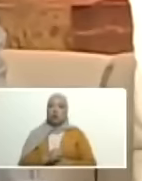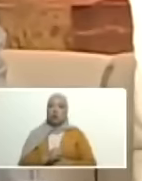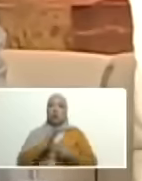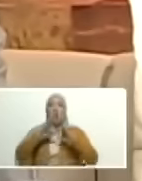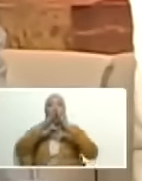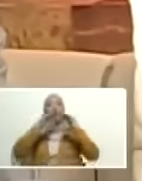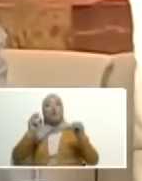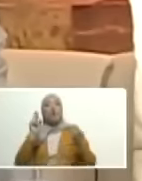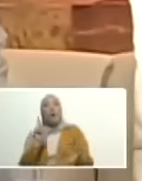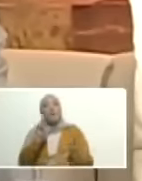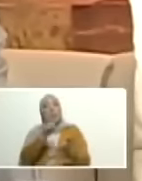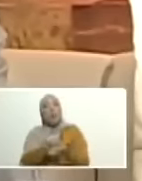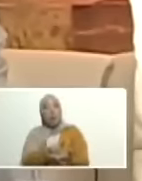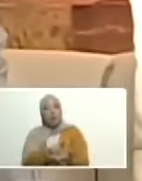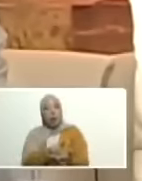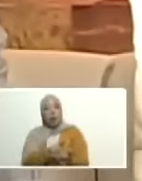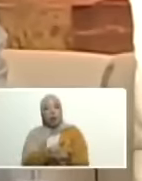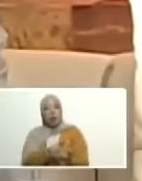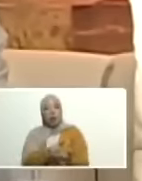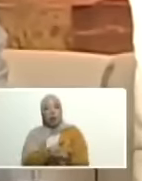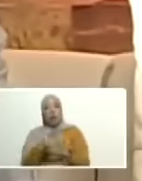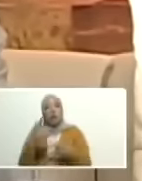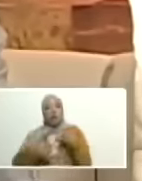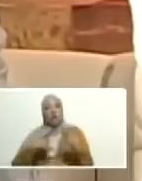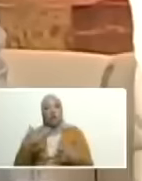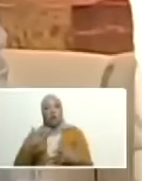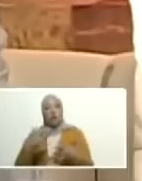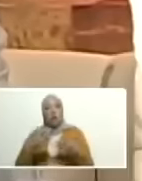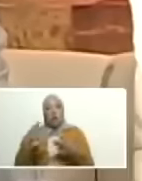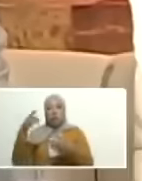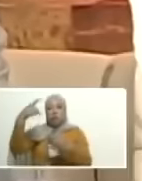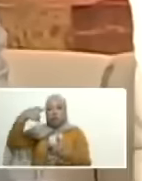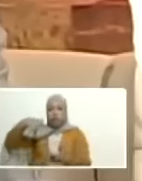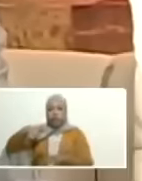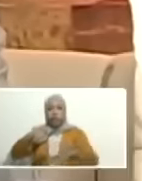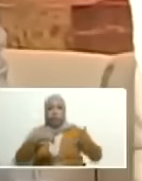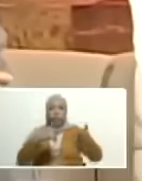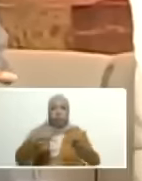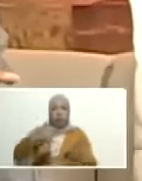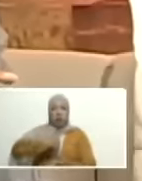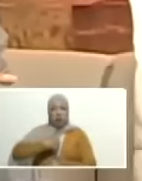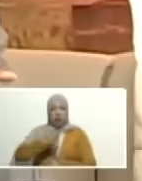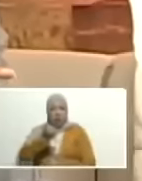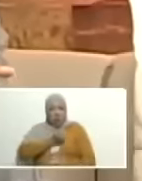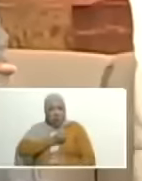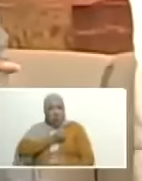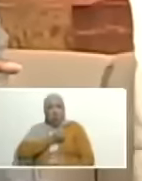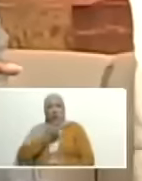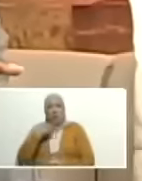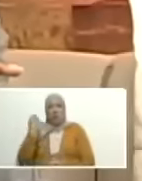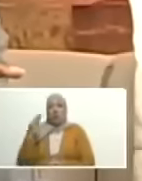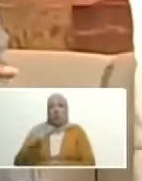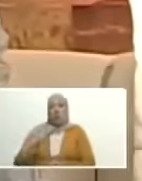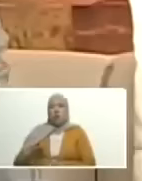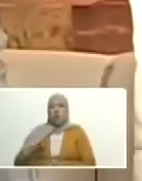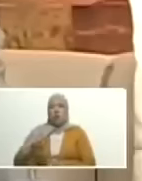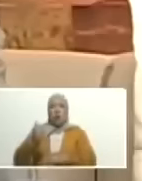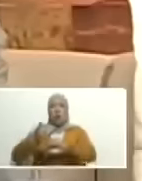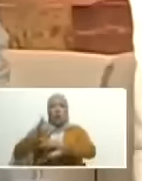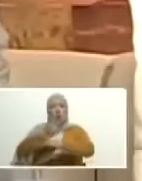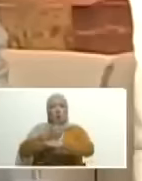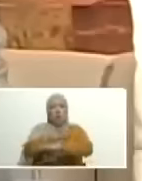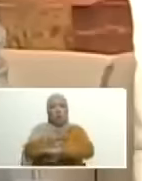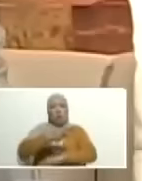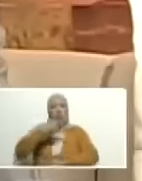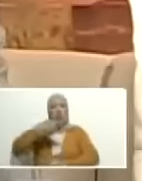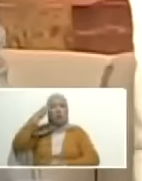todos los que participaron en el atentado del dron para matarnos, matar a todo el alto mando político,